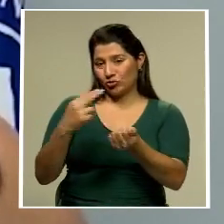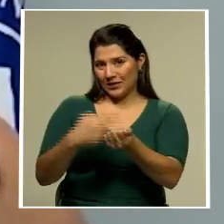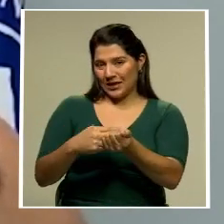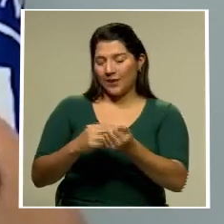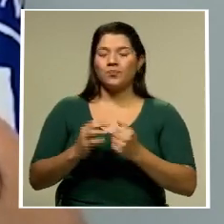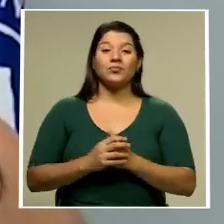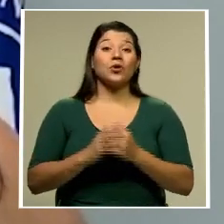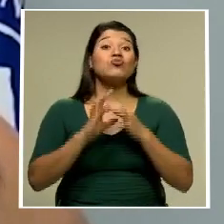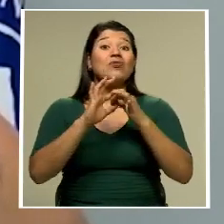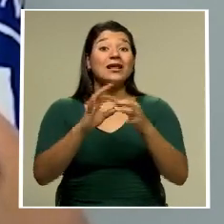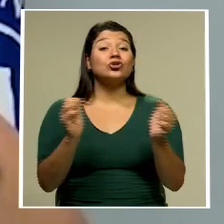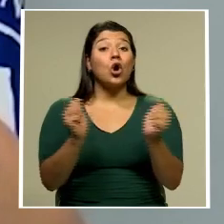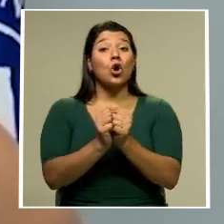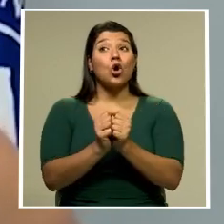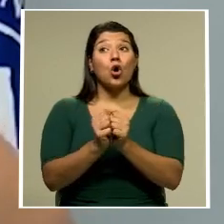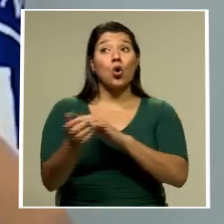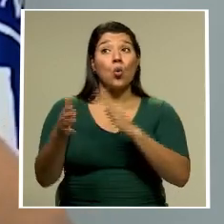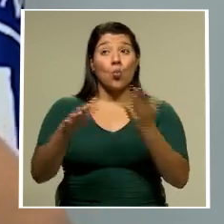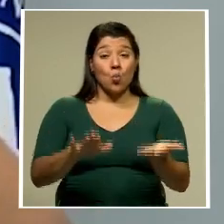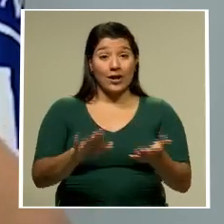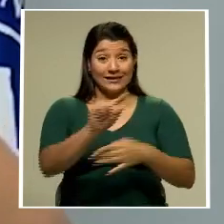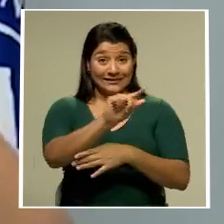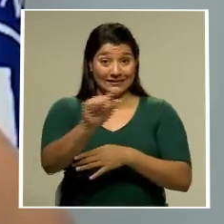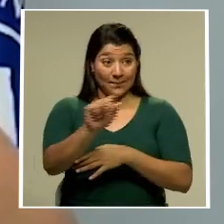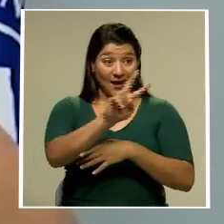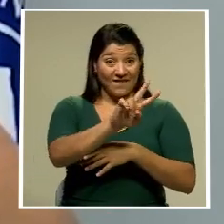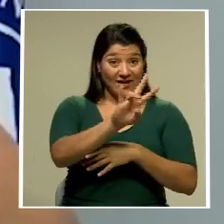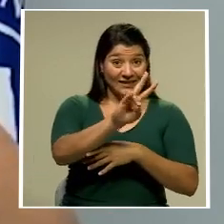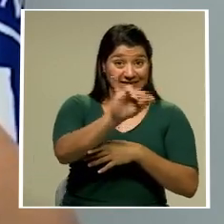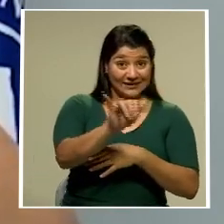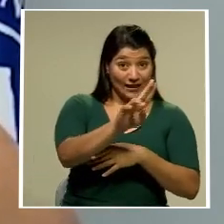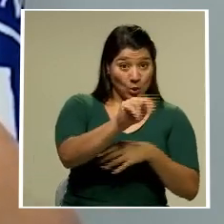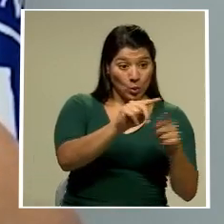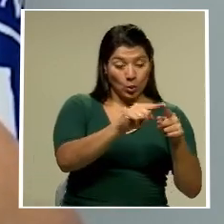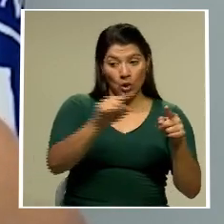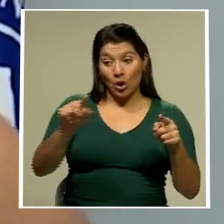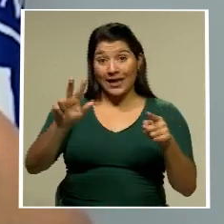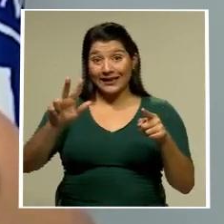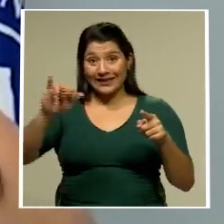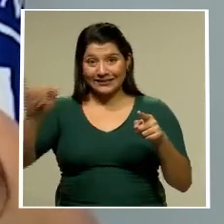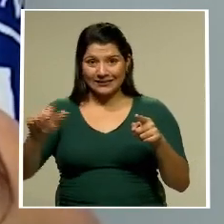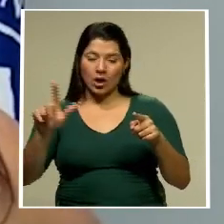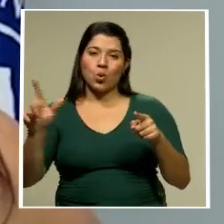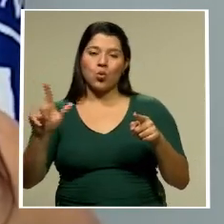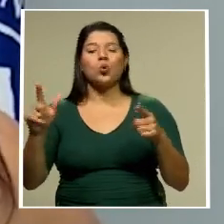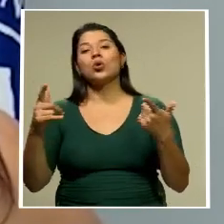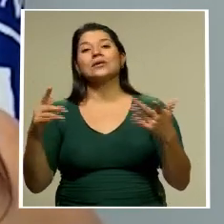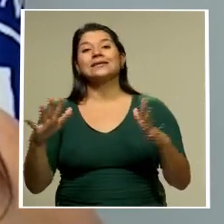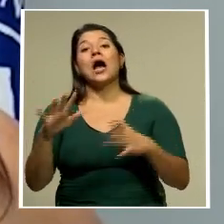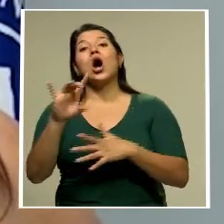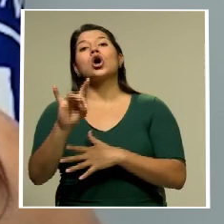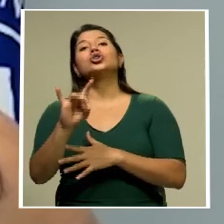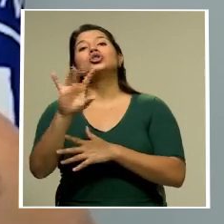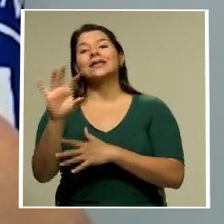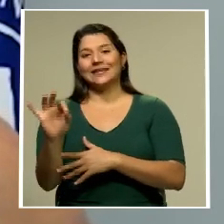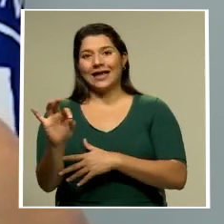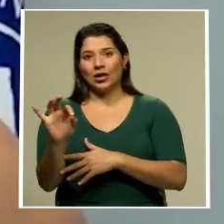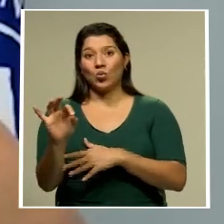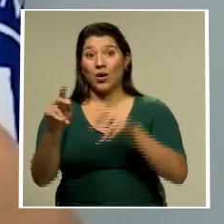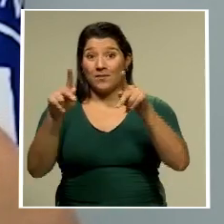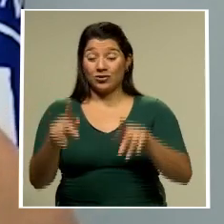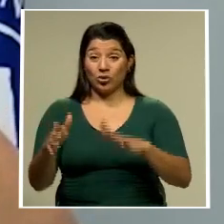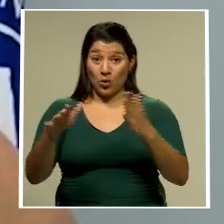a los fallecimientos, la semana del 27 de junio al 3 de julio contabilizó 89